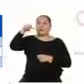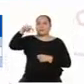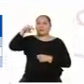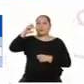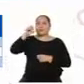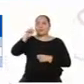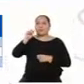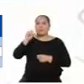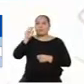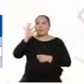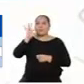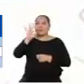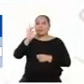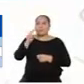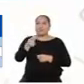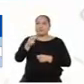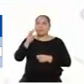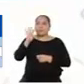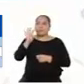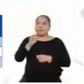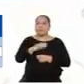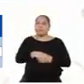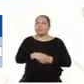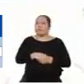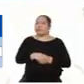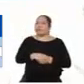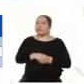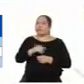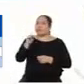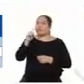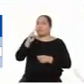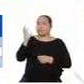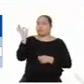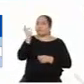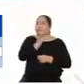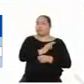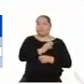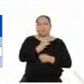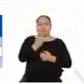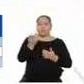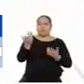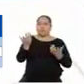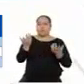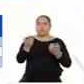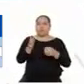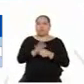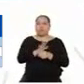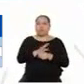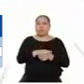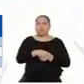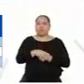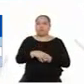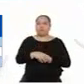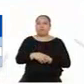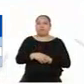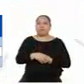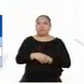,4 gramos Profesor, este tampoco cumple con la condición